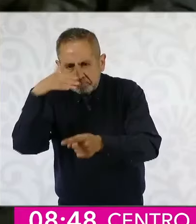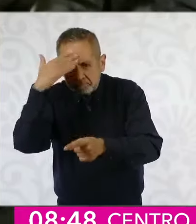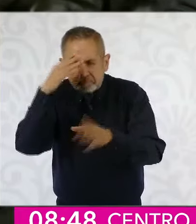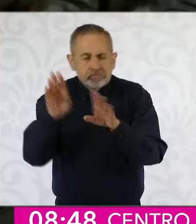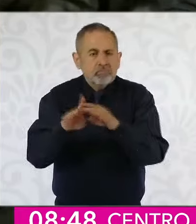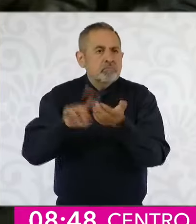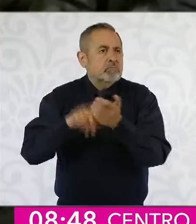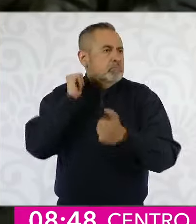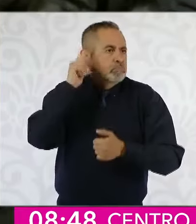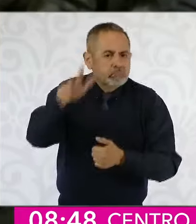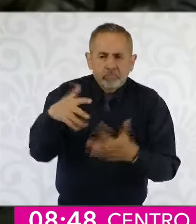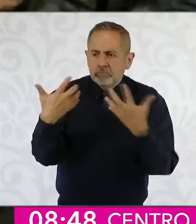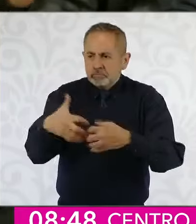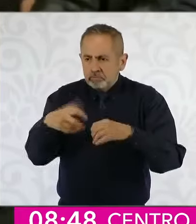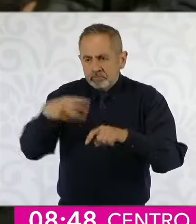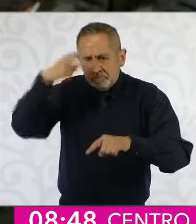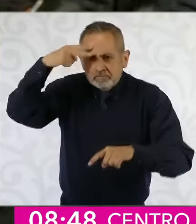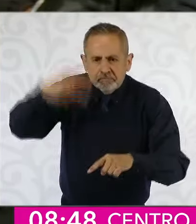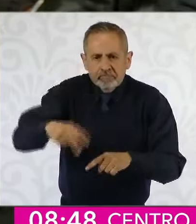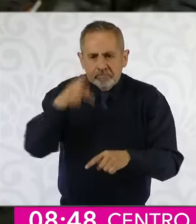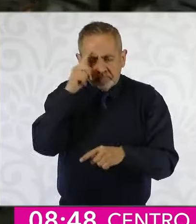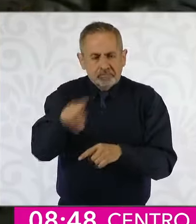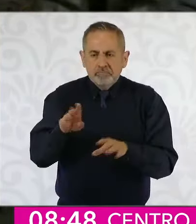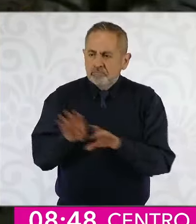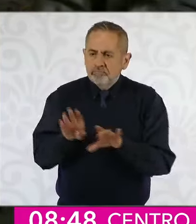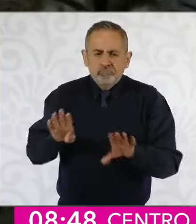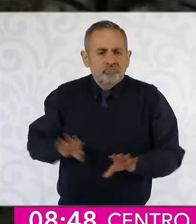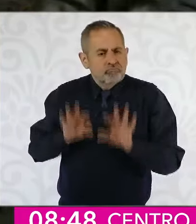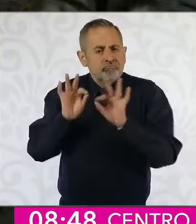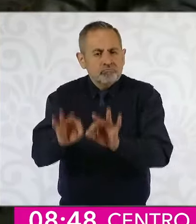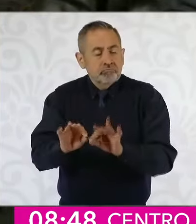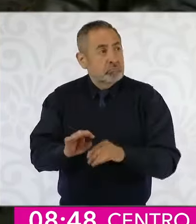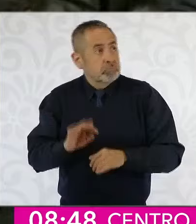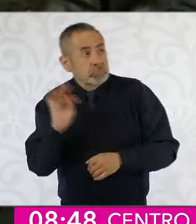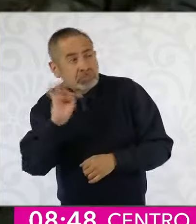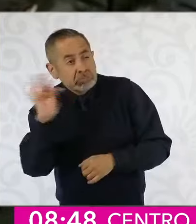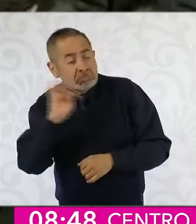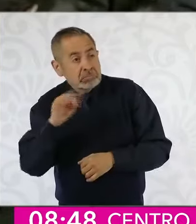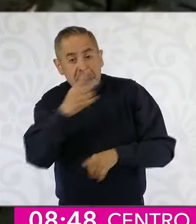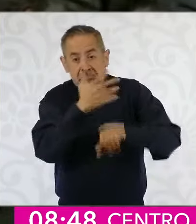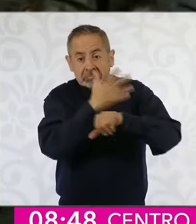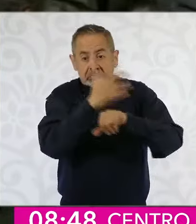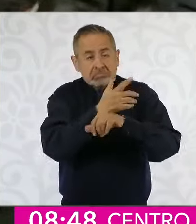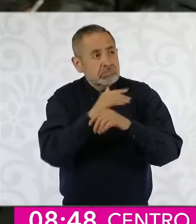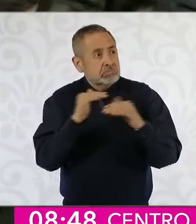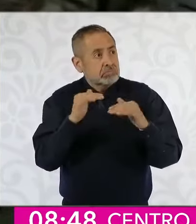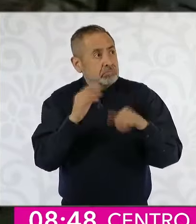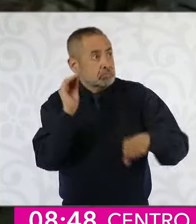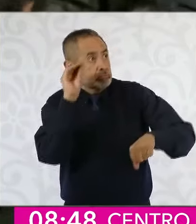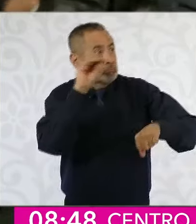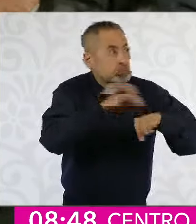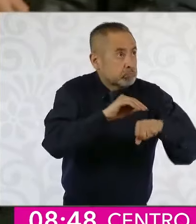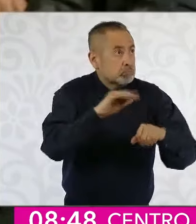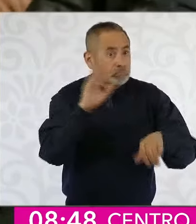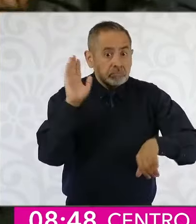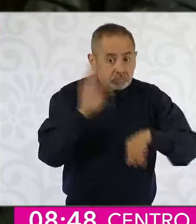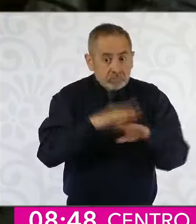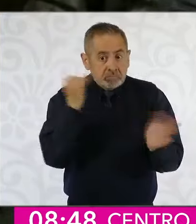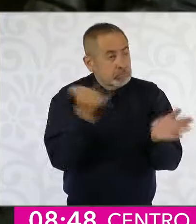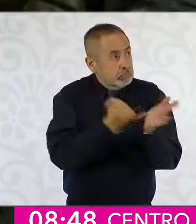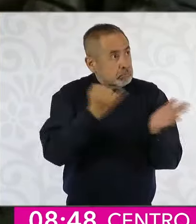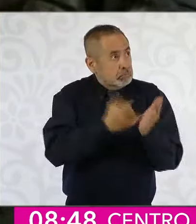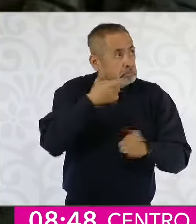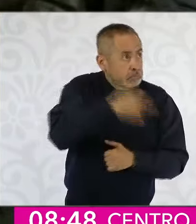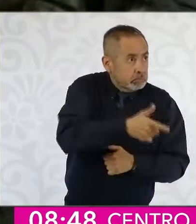las industrias mexicanas para pues adaptarse a este posible escenario de subida de aranceles. Sabemos que presentaron este